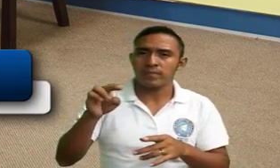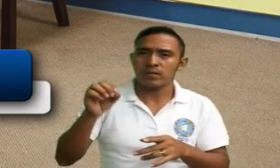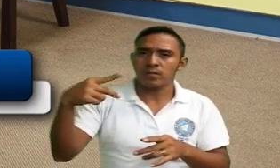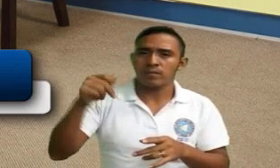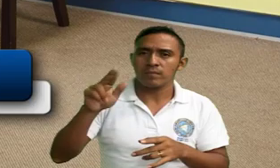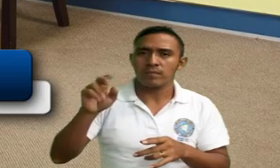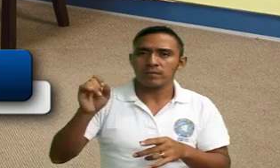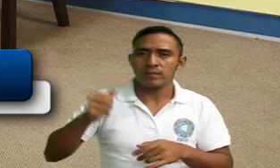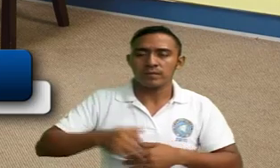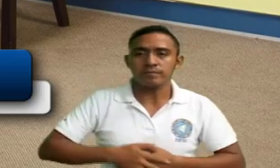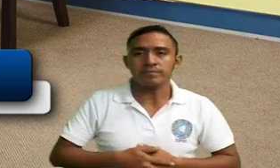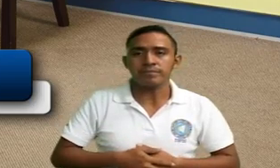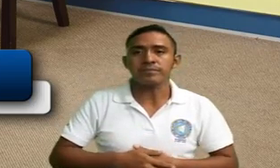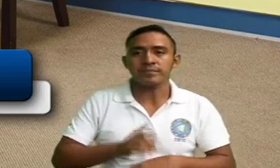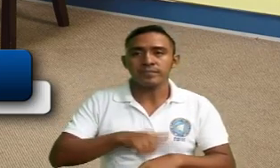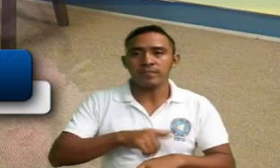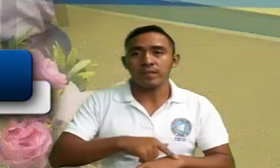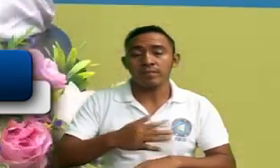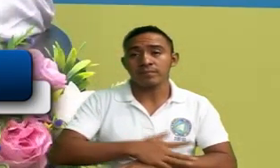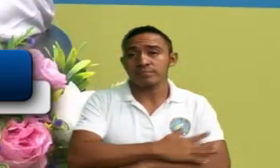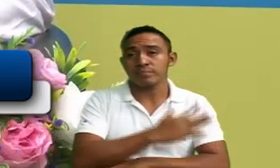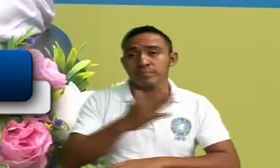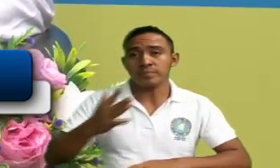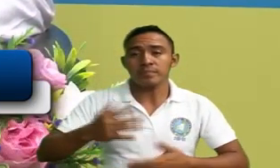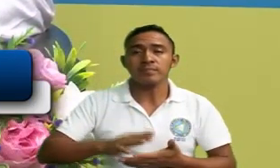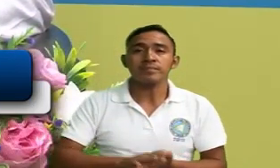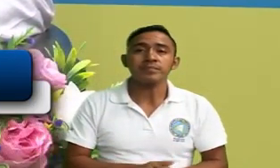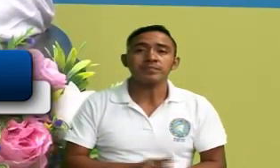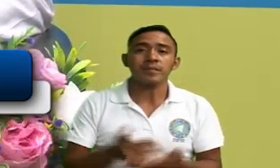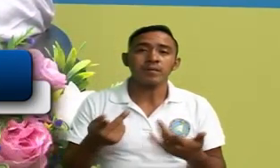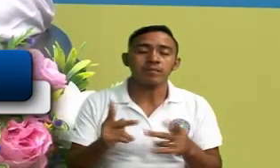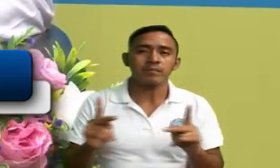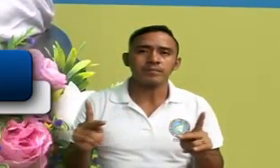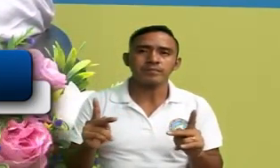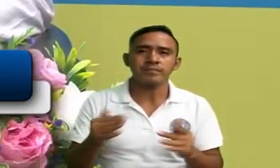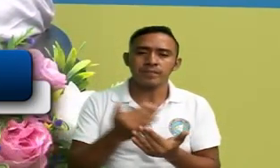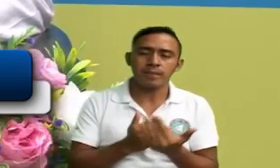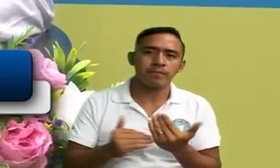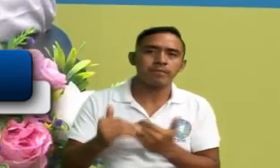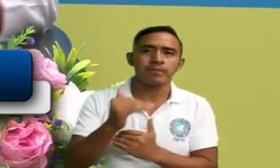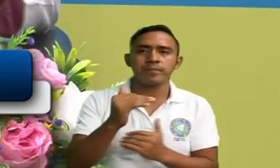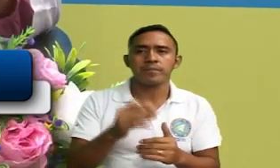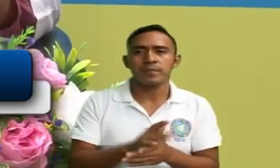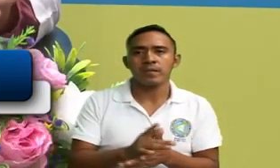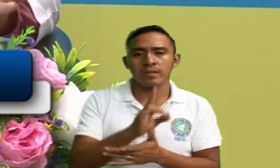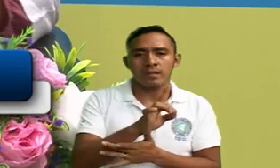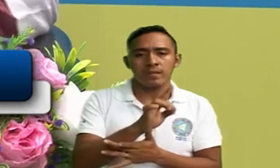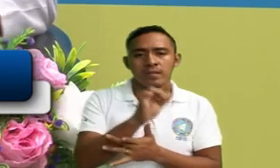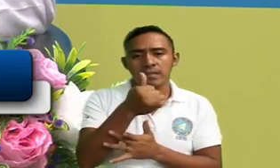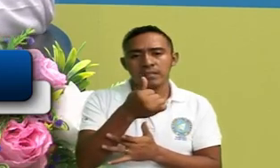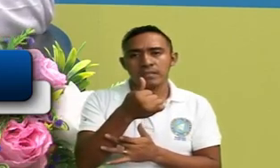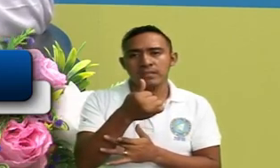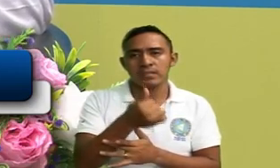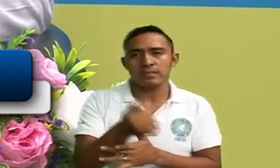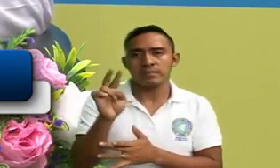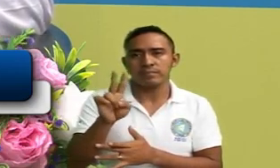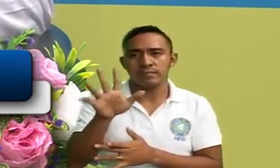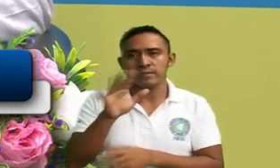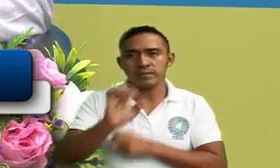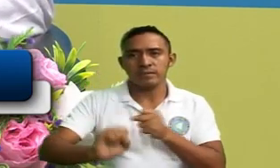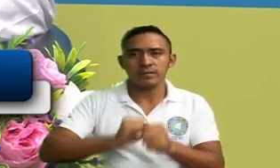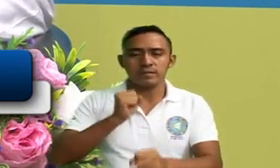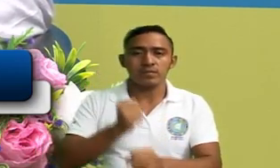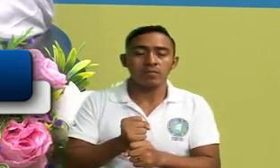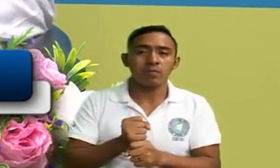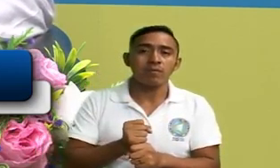Sí, es un largo periodo realmente el que comprende, pero generalmente se ve más entre los 16 a los 25 años de